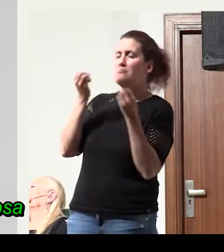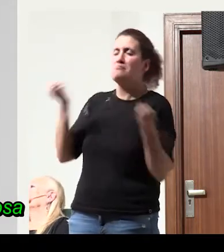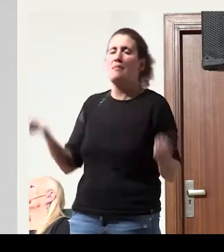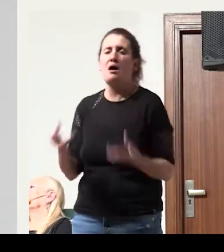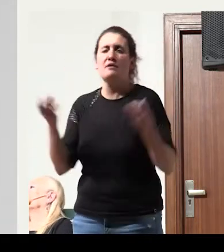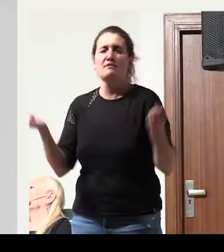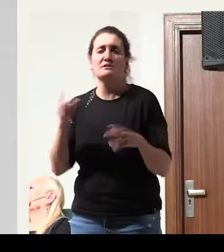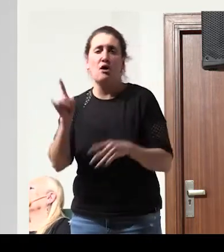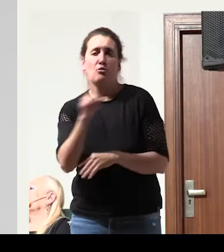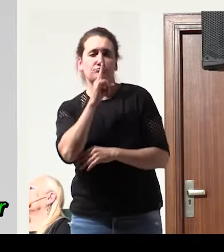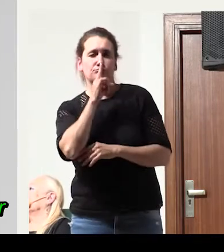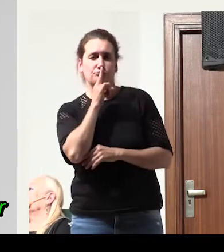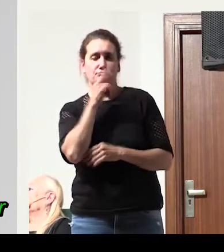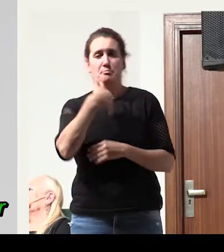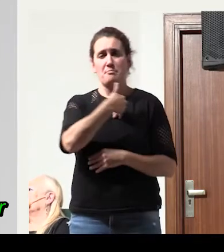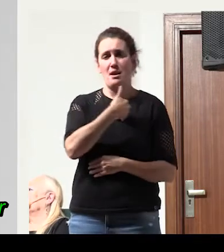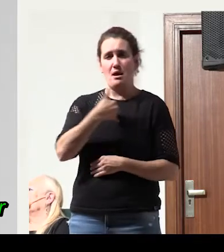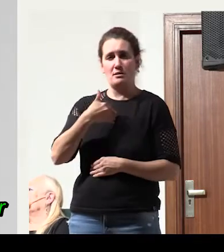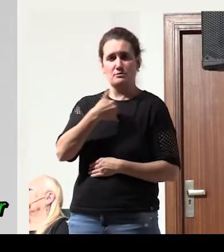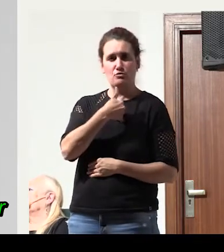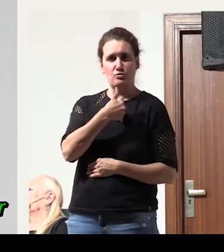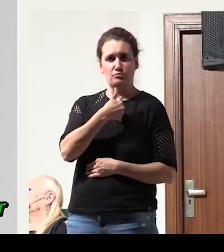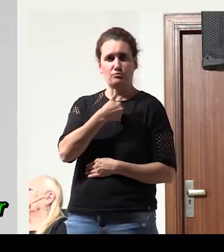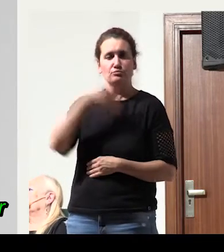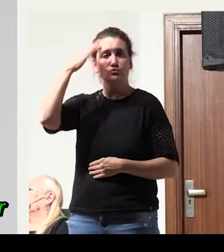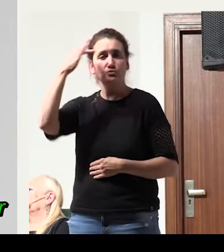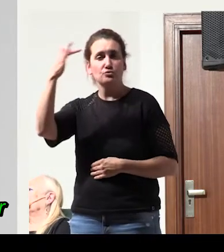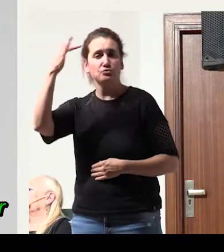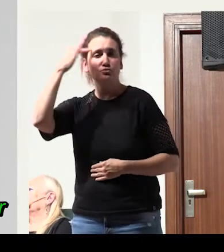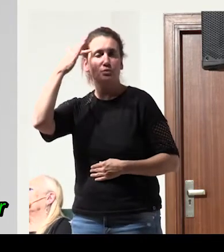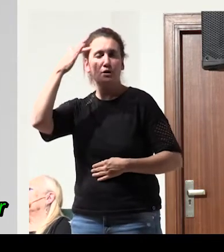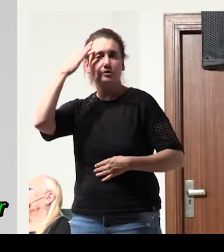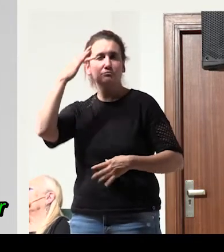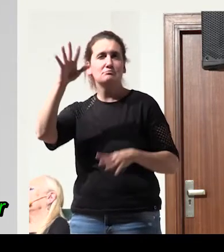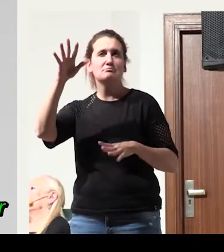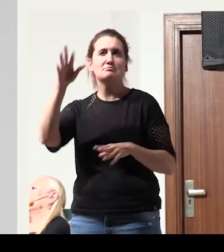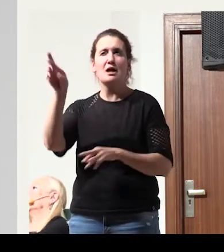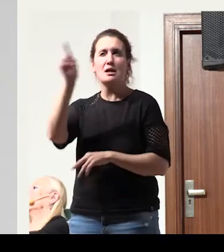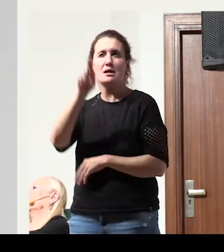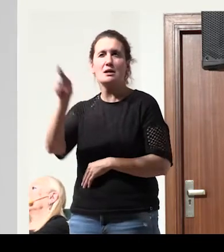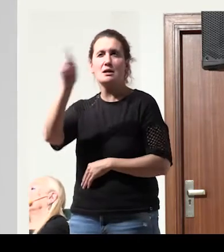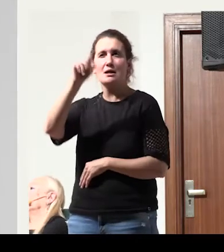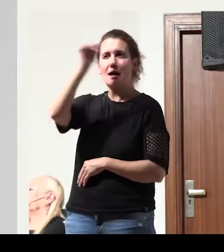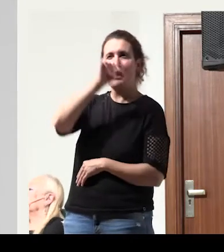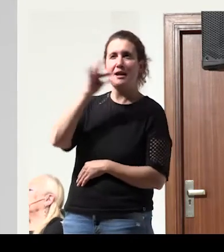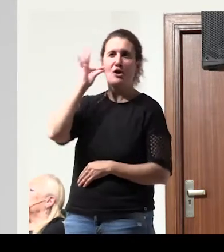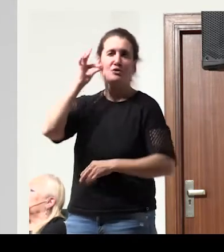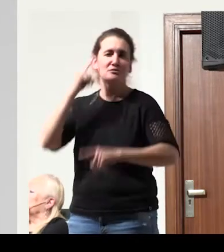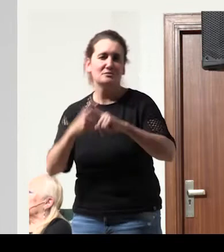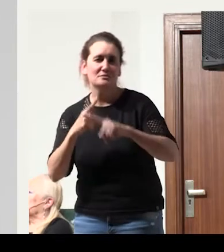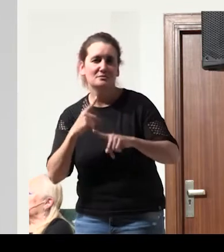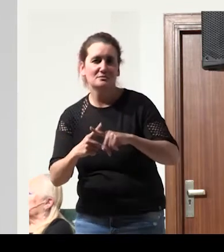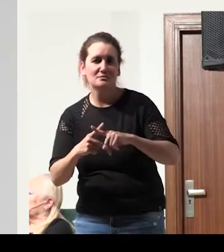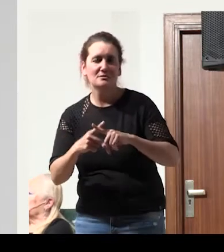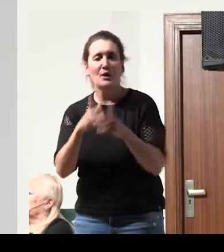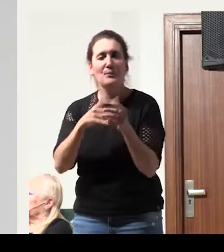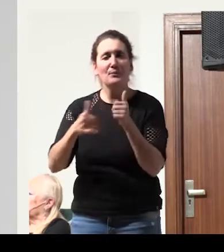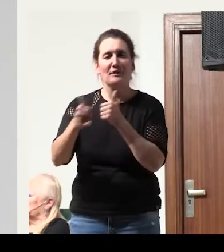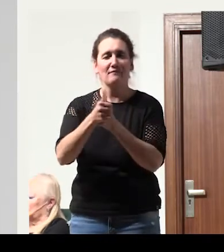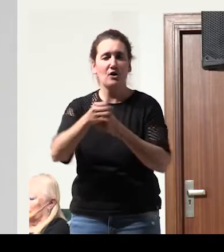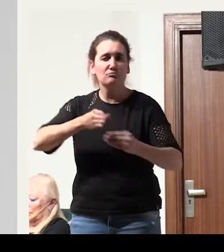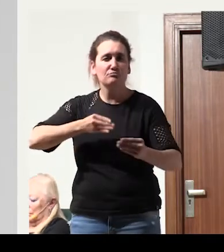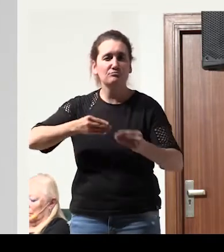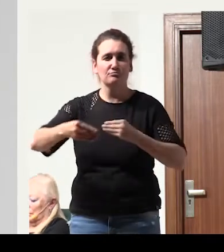binarismo. Sueño, fantaseo con recrear el género, la sexualidad. Prefiero la flexibilidad a